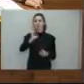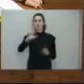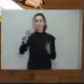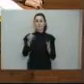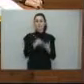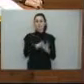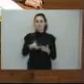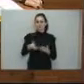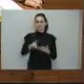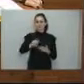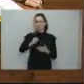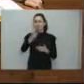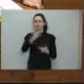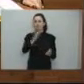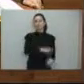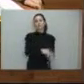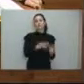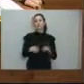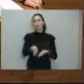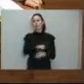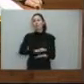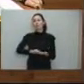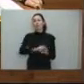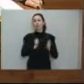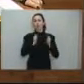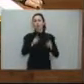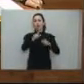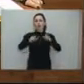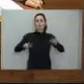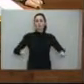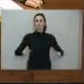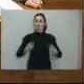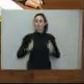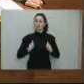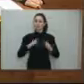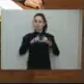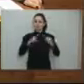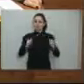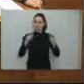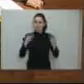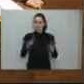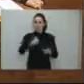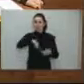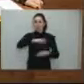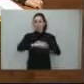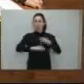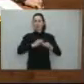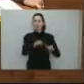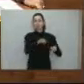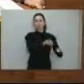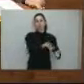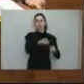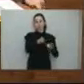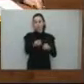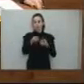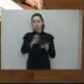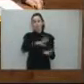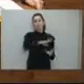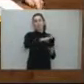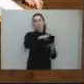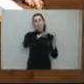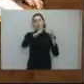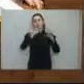euros puedan pasar a resolver problemas a los asturianos. Y estábamos haciendo una traslación numérica, porque, claro, hay